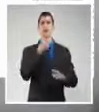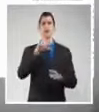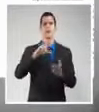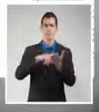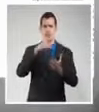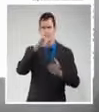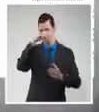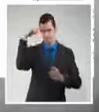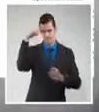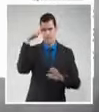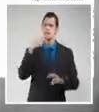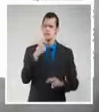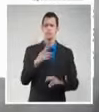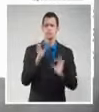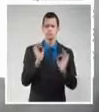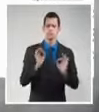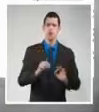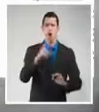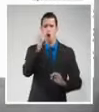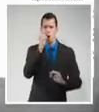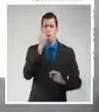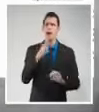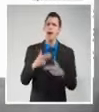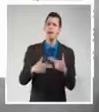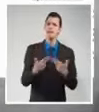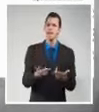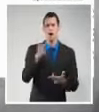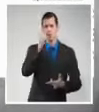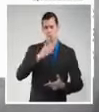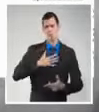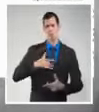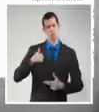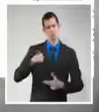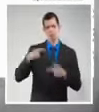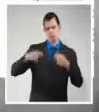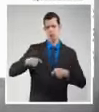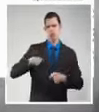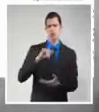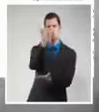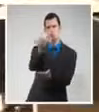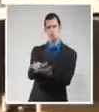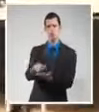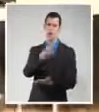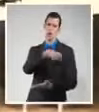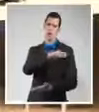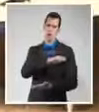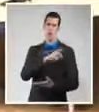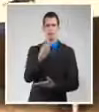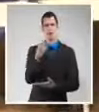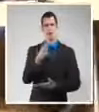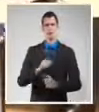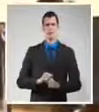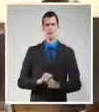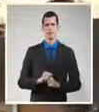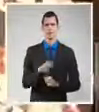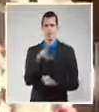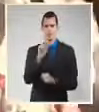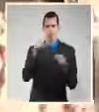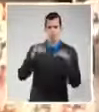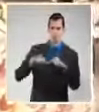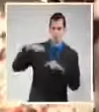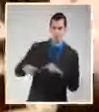al rotativo que la salida de Cuba se produjo a petición propia y que desde días anteriores se hacían gestiones para el viaje de